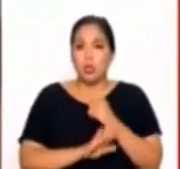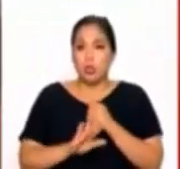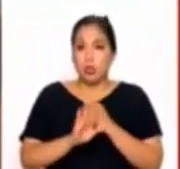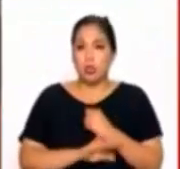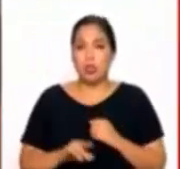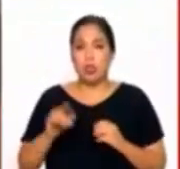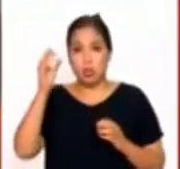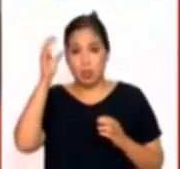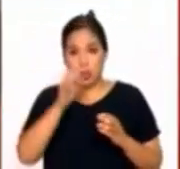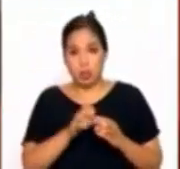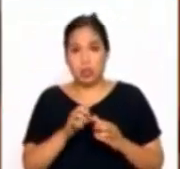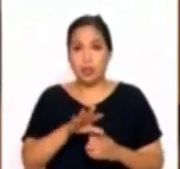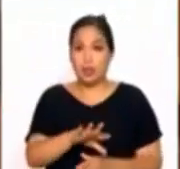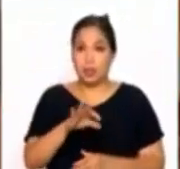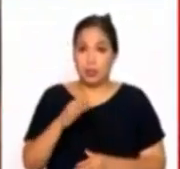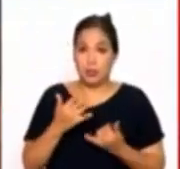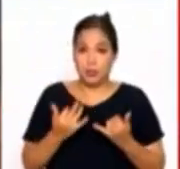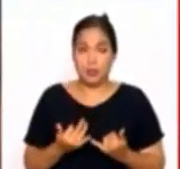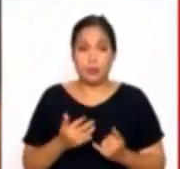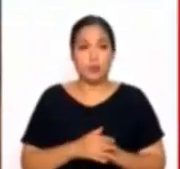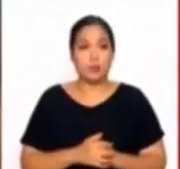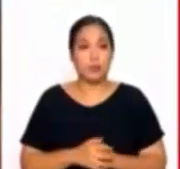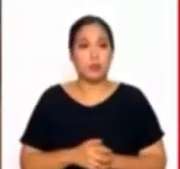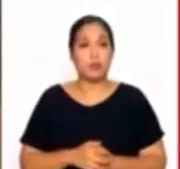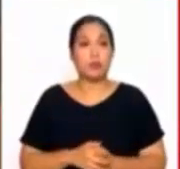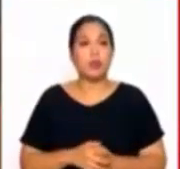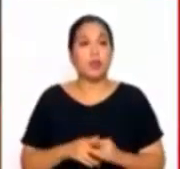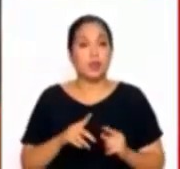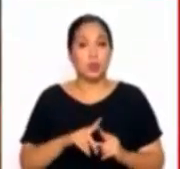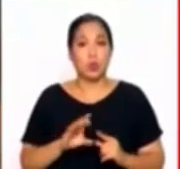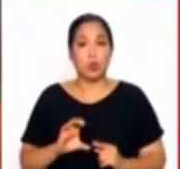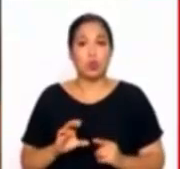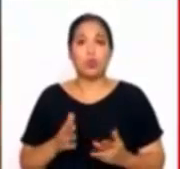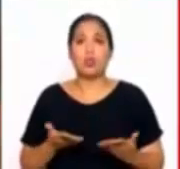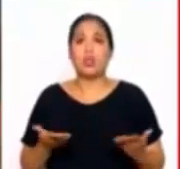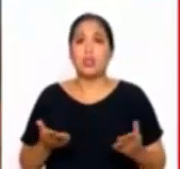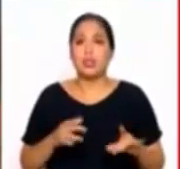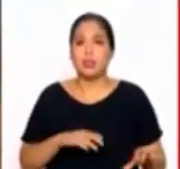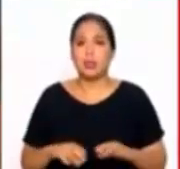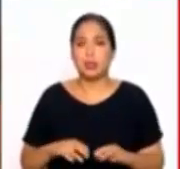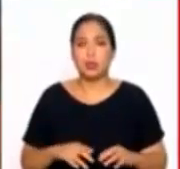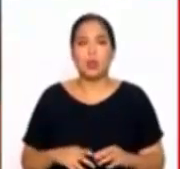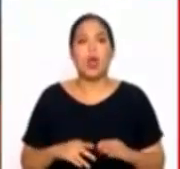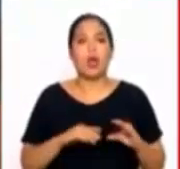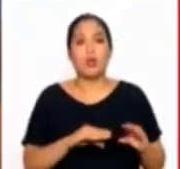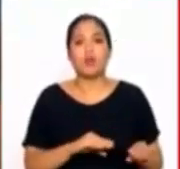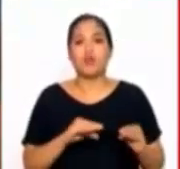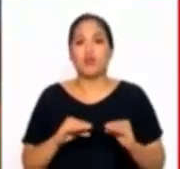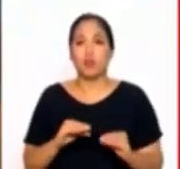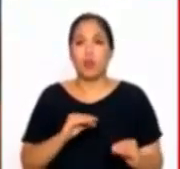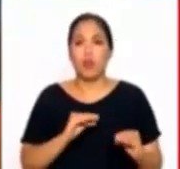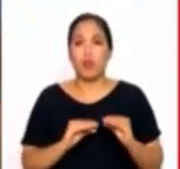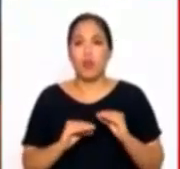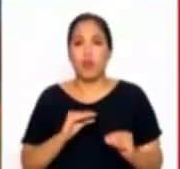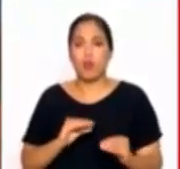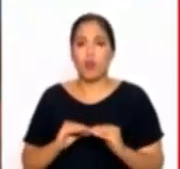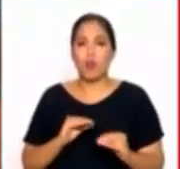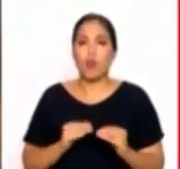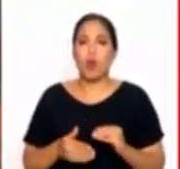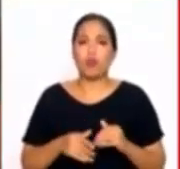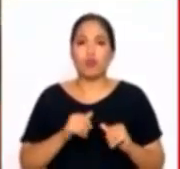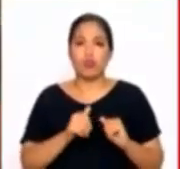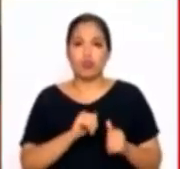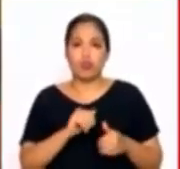elija al defensor del pueblo, quien ahora nos acompaña, el Tribunal Constitucional lo único que hizo fue restituir las competencias